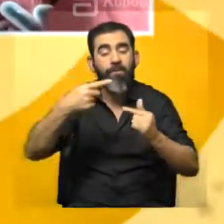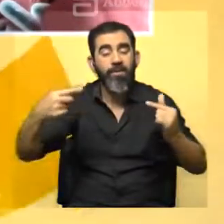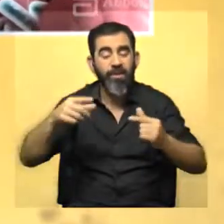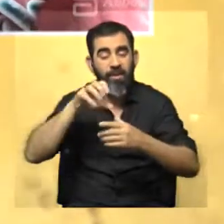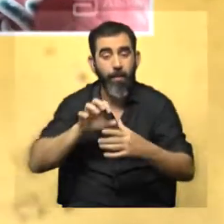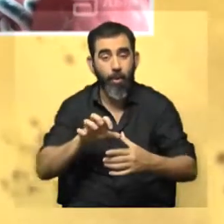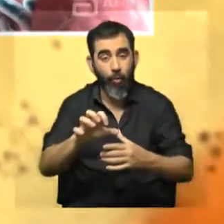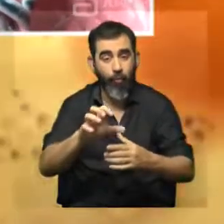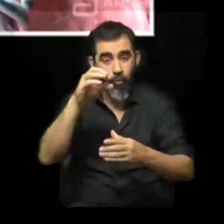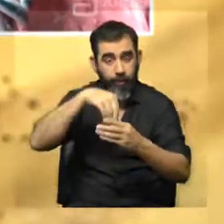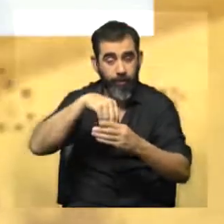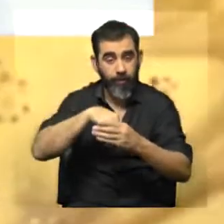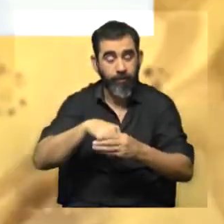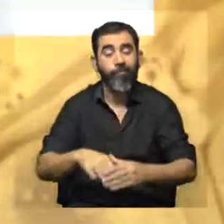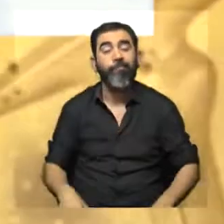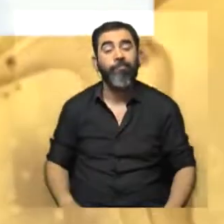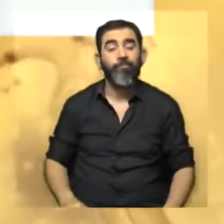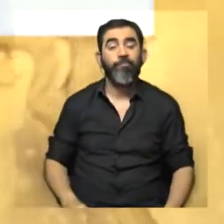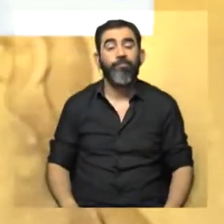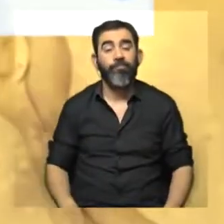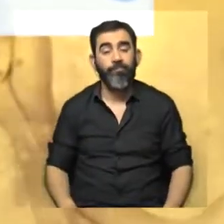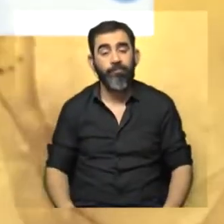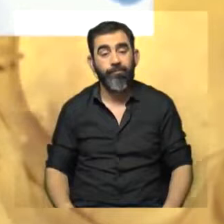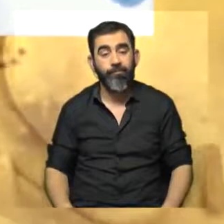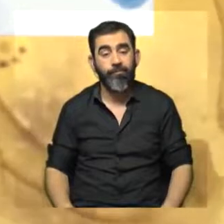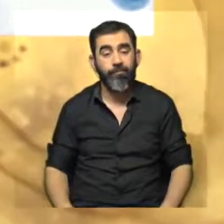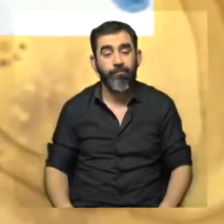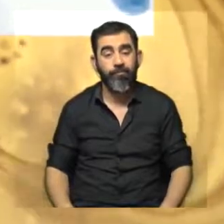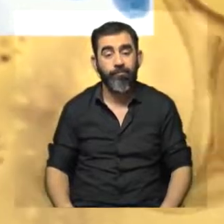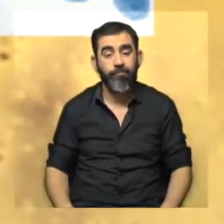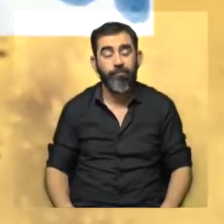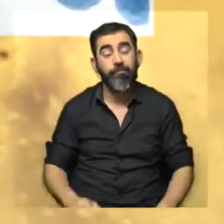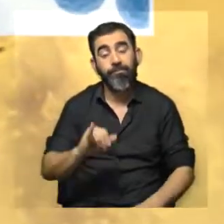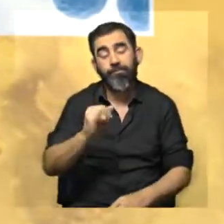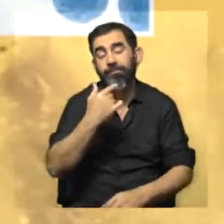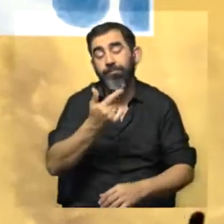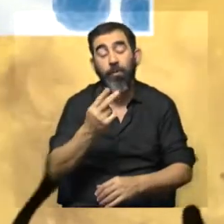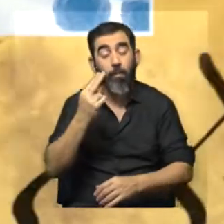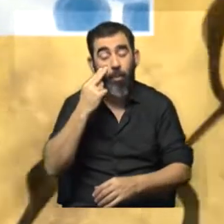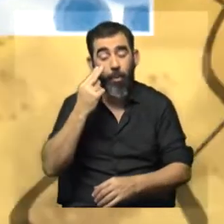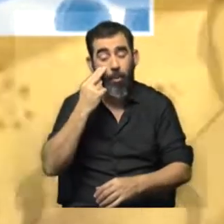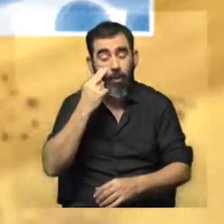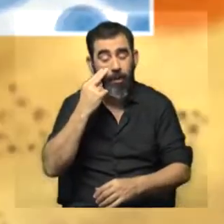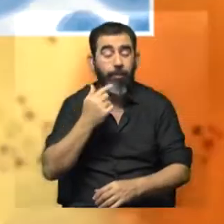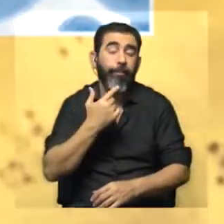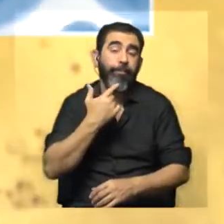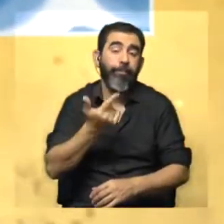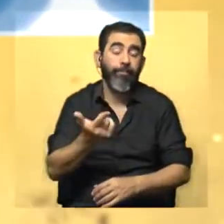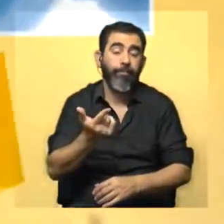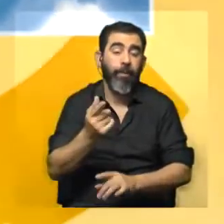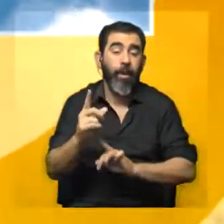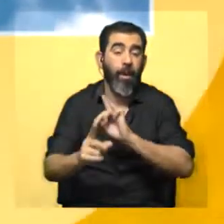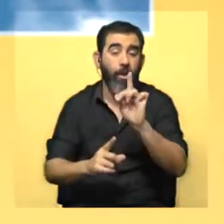Y esto es interesante porque sabemos, por otro lado, que cuando tenemos problemas, cuando tenemos